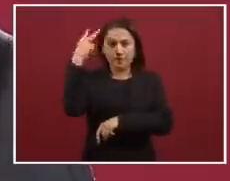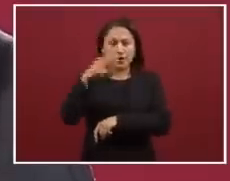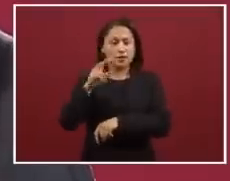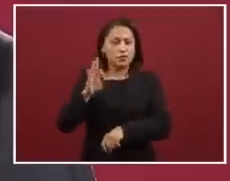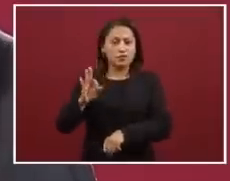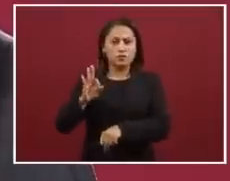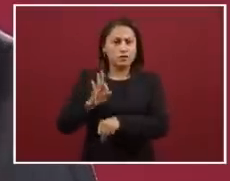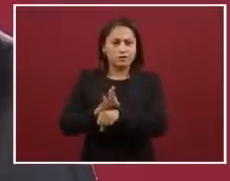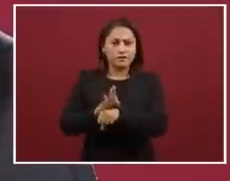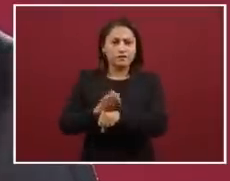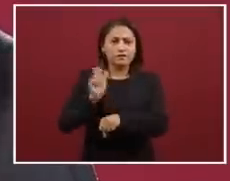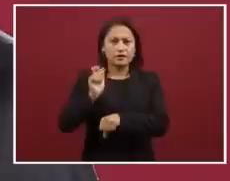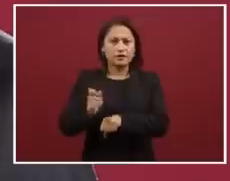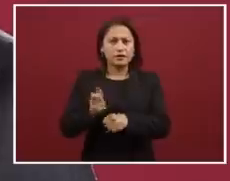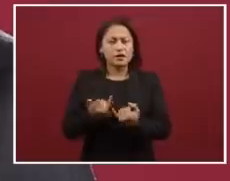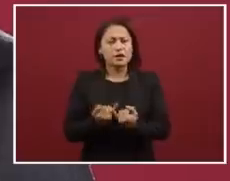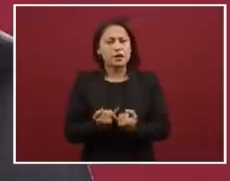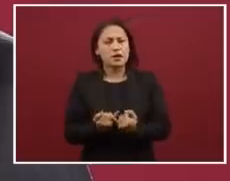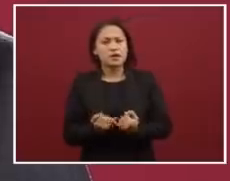defendiendo nuestra soberanía,